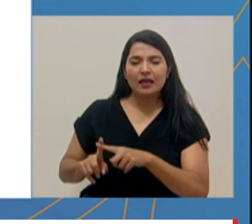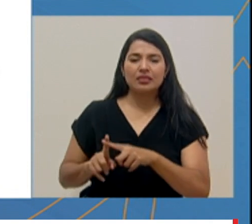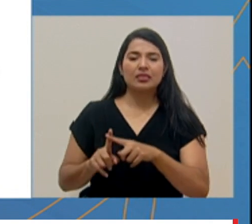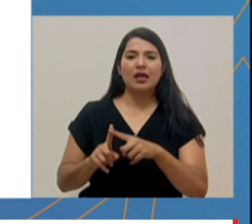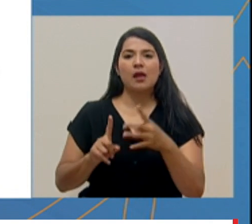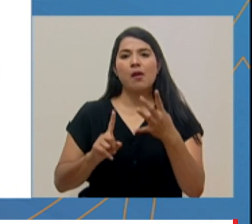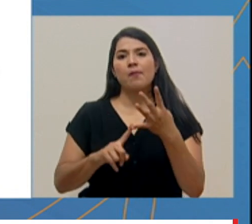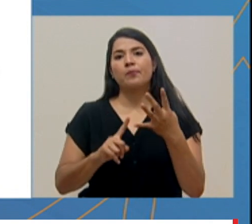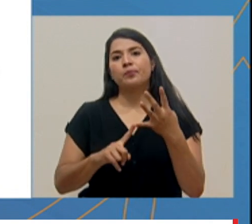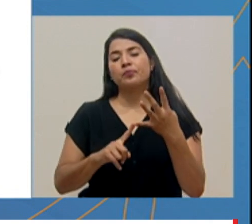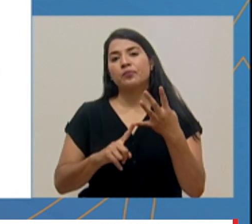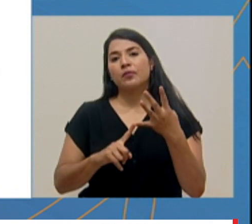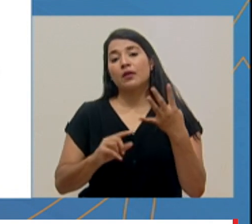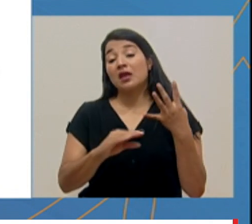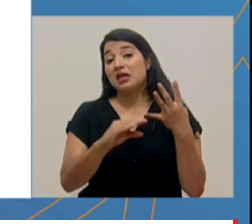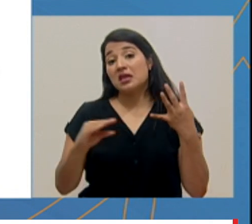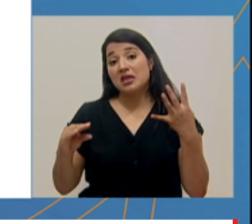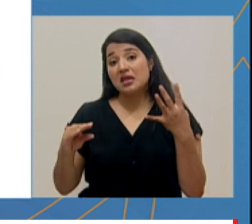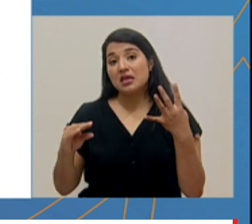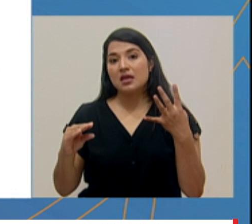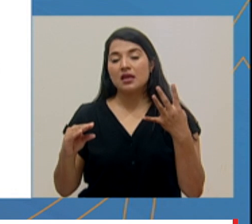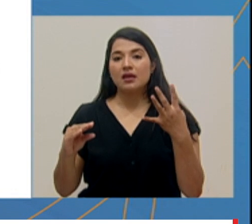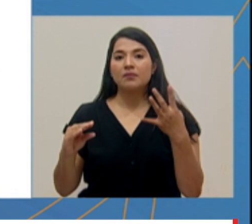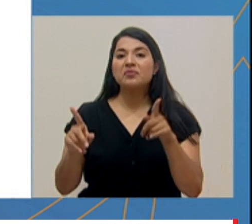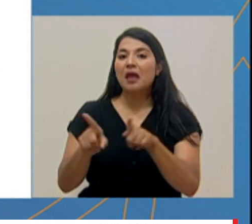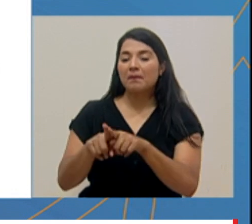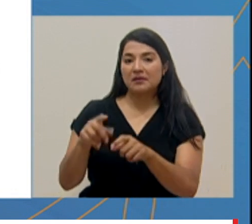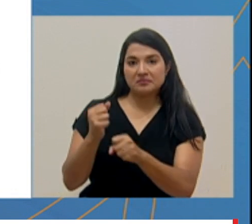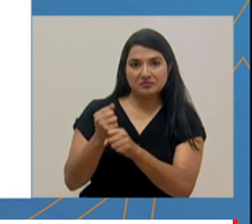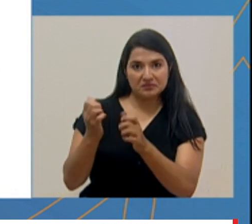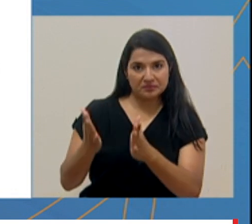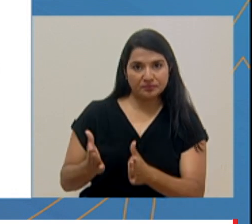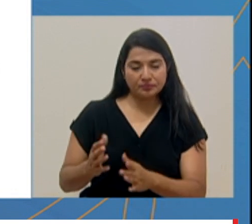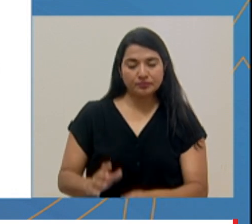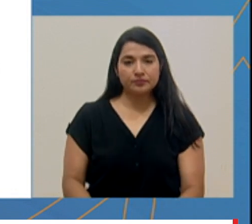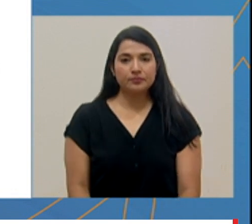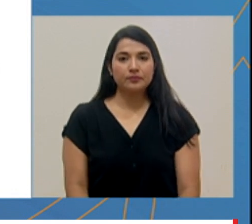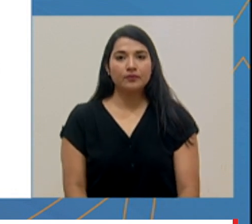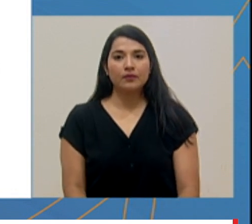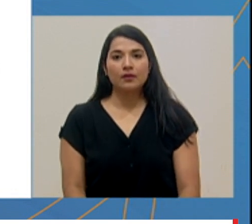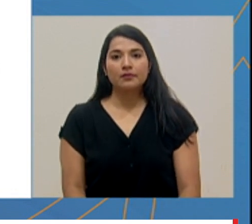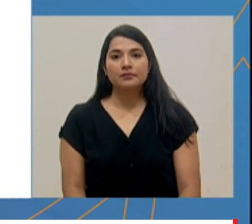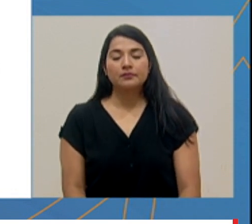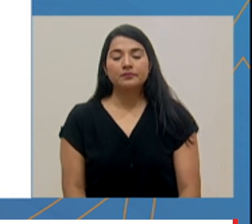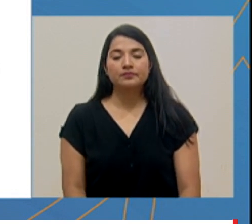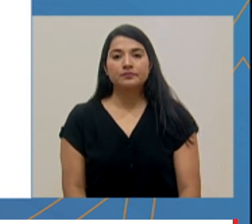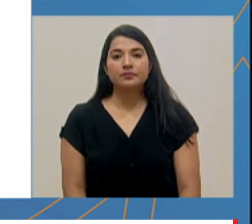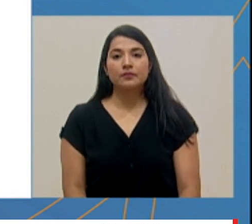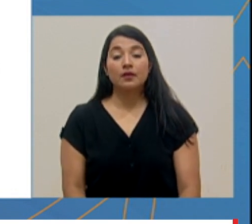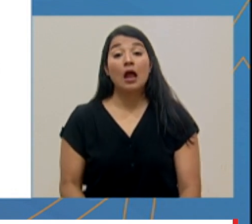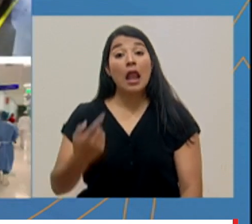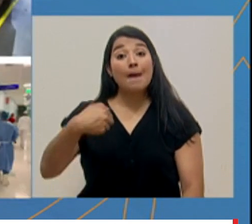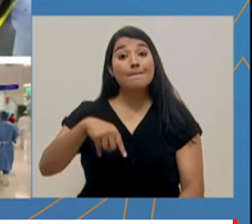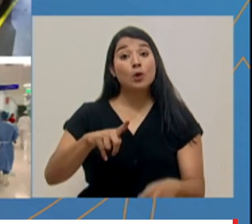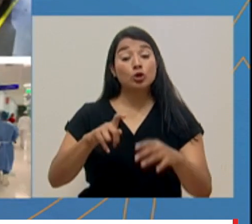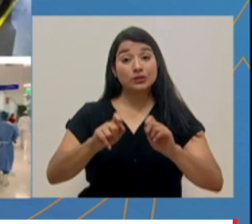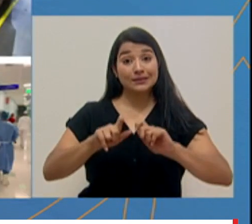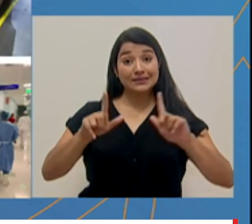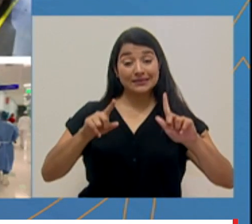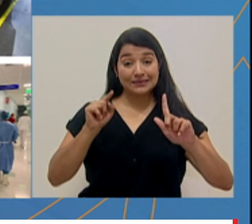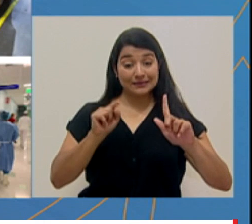insumos como los que tienen que ver con el recurso humano. Si vamos a la siguiente